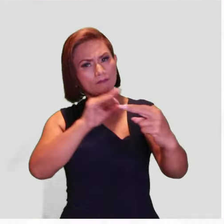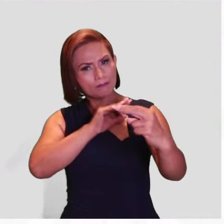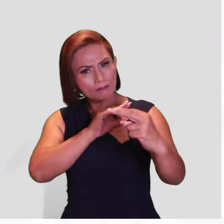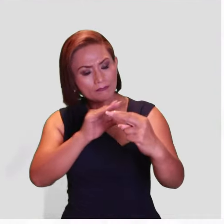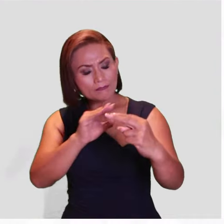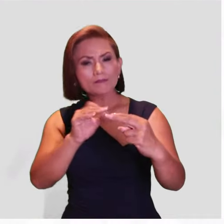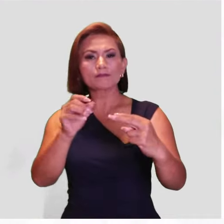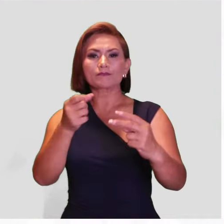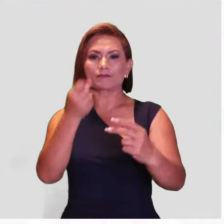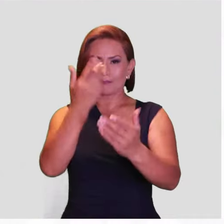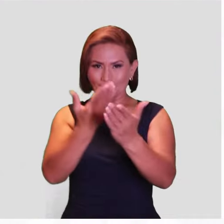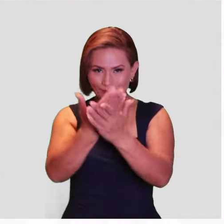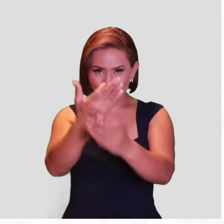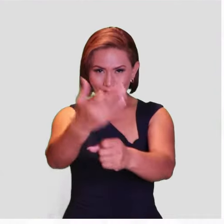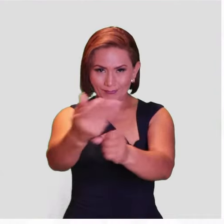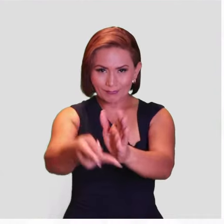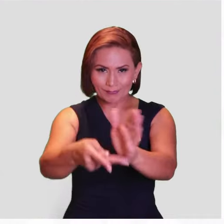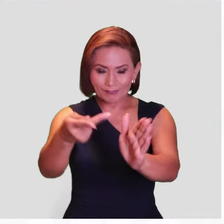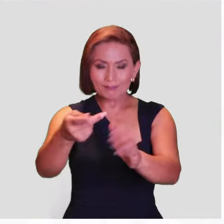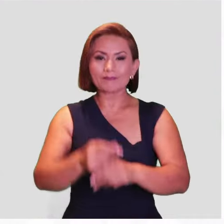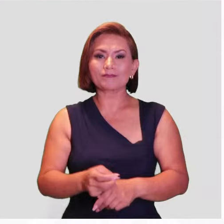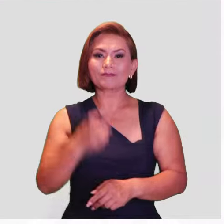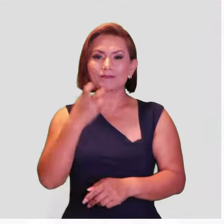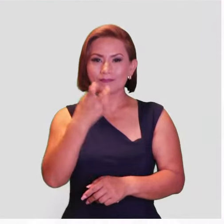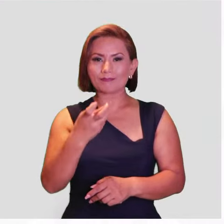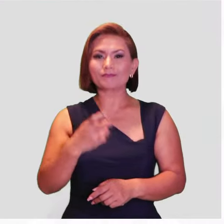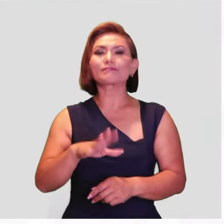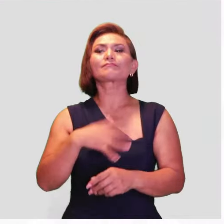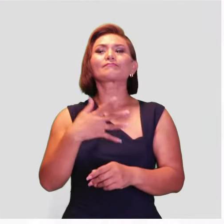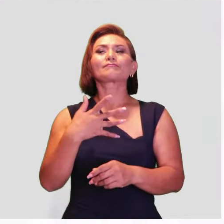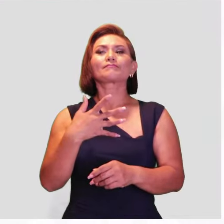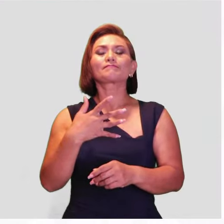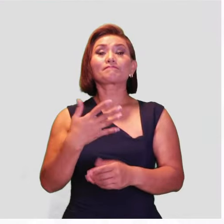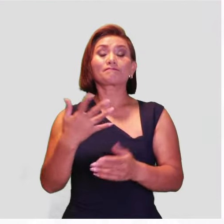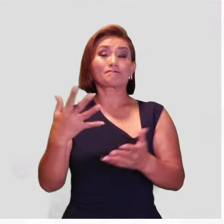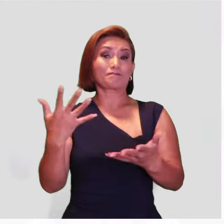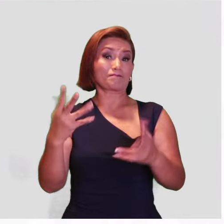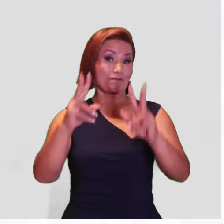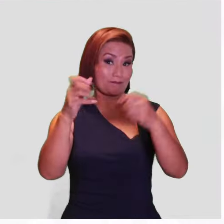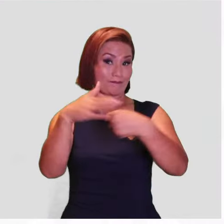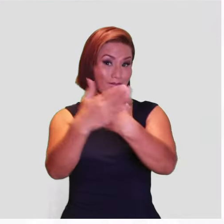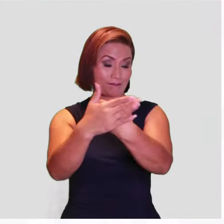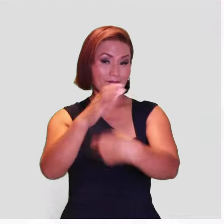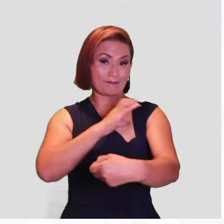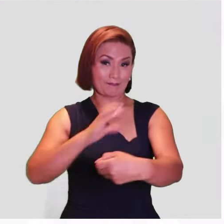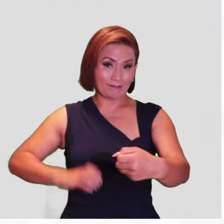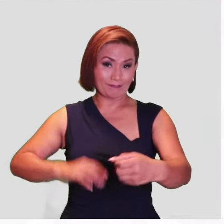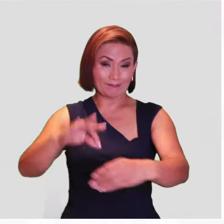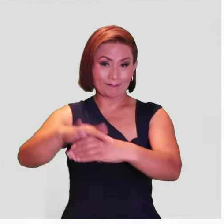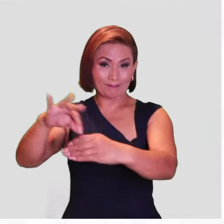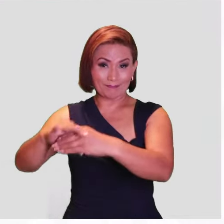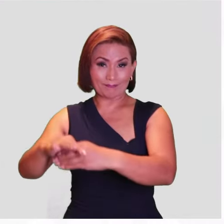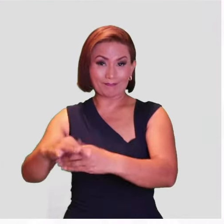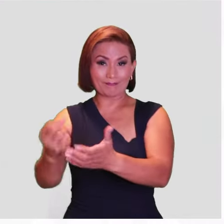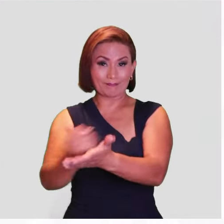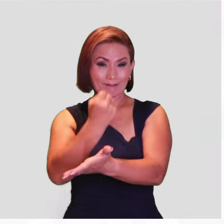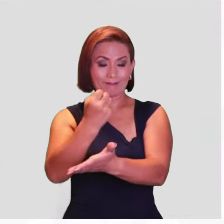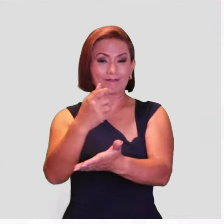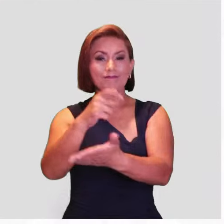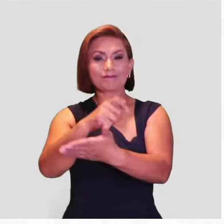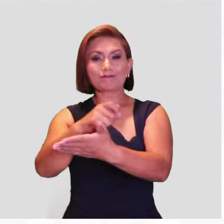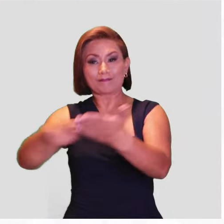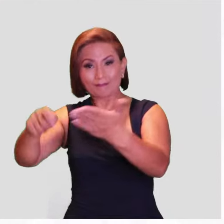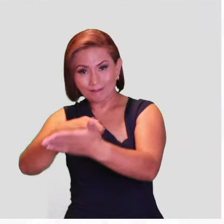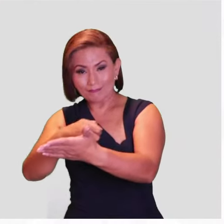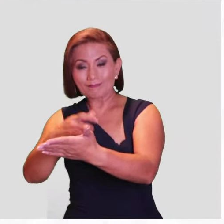y una reflexión. De esto se trata esta elección, de ganar o de perder. De dejarles a quien precisamente ignoran totalmente,